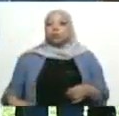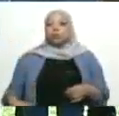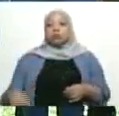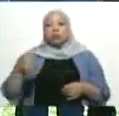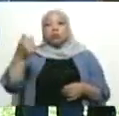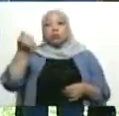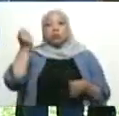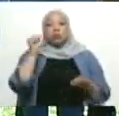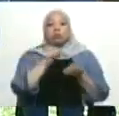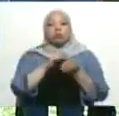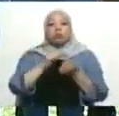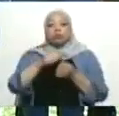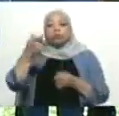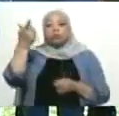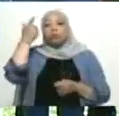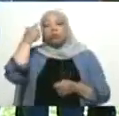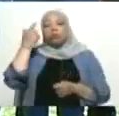seco.